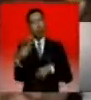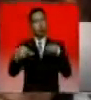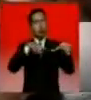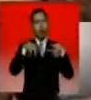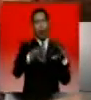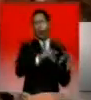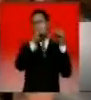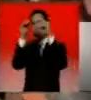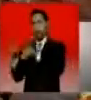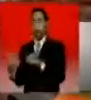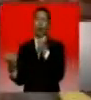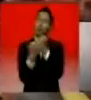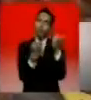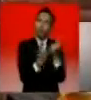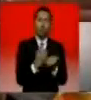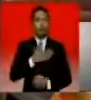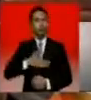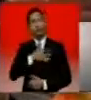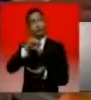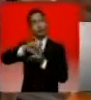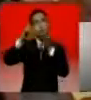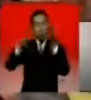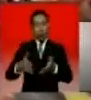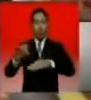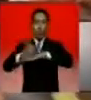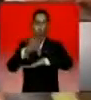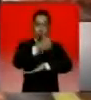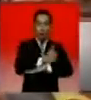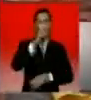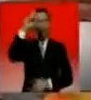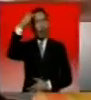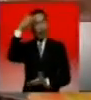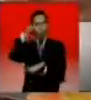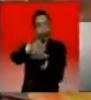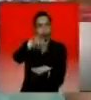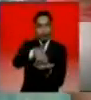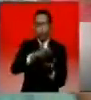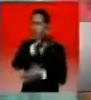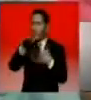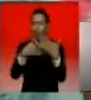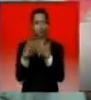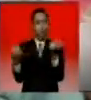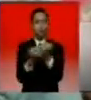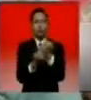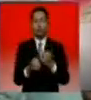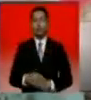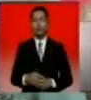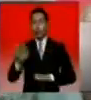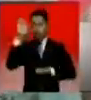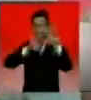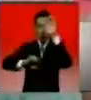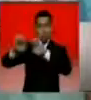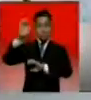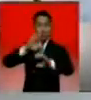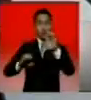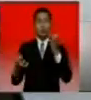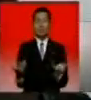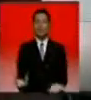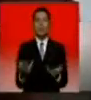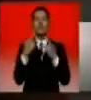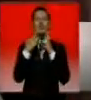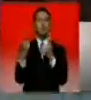el apoyo de todos, de los ciudadanos, de las autoridades locales, del gobierno central, de todas y de todos. Los estudios realizados indicaban que se requería